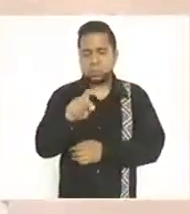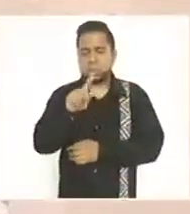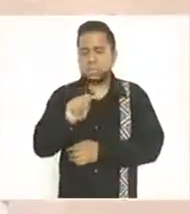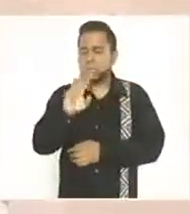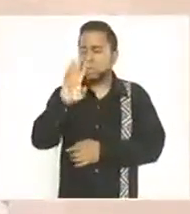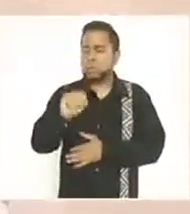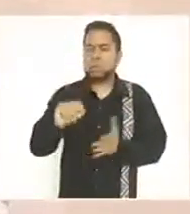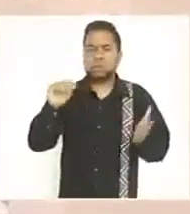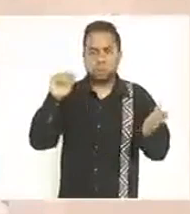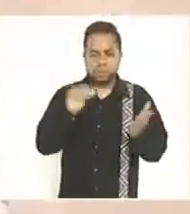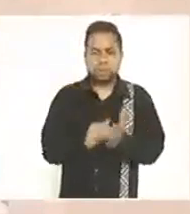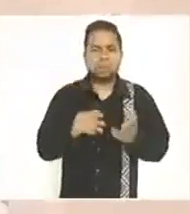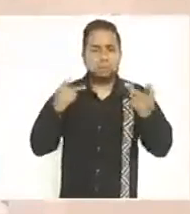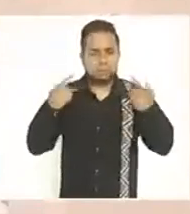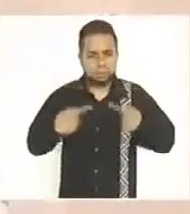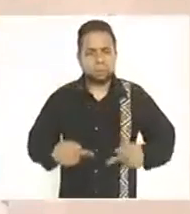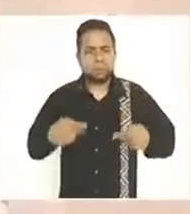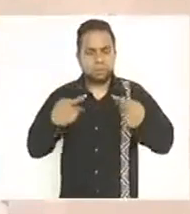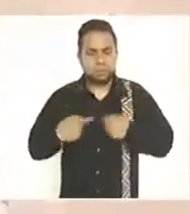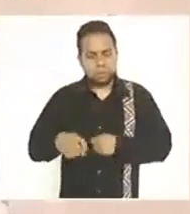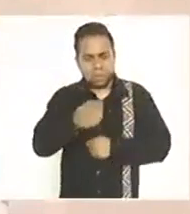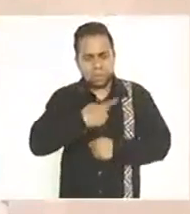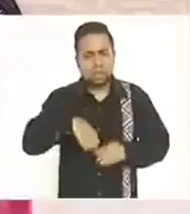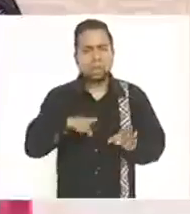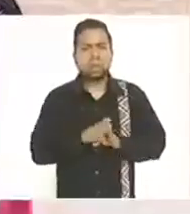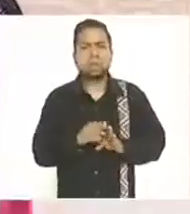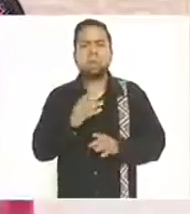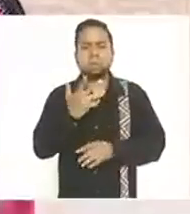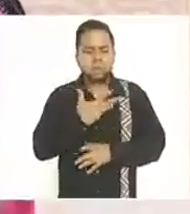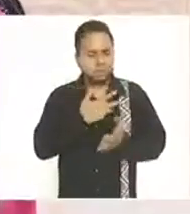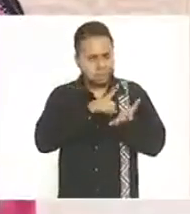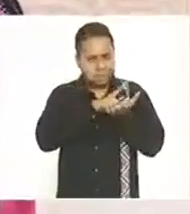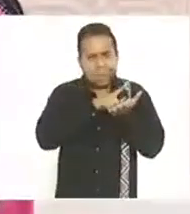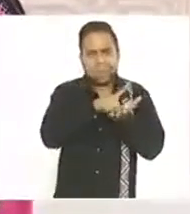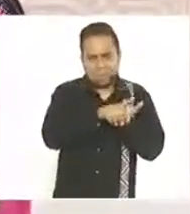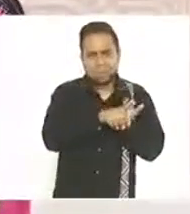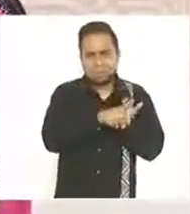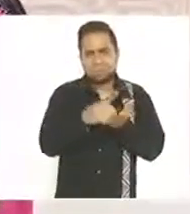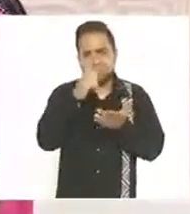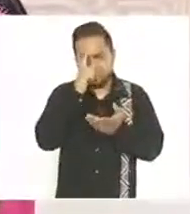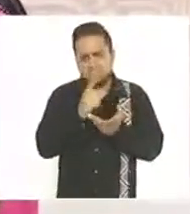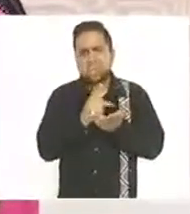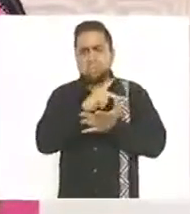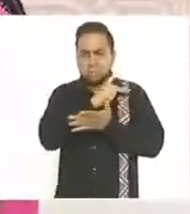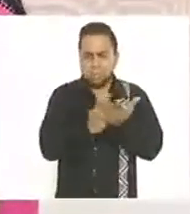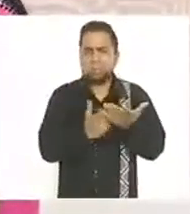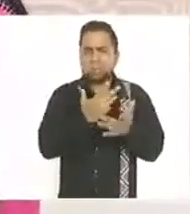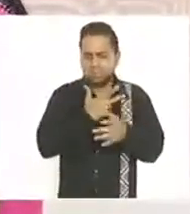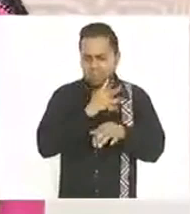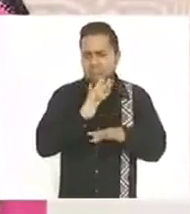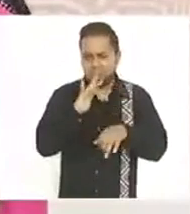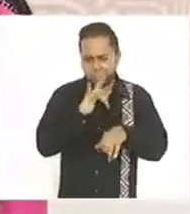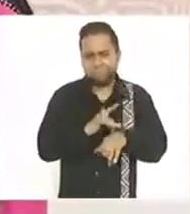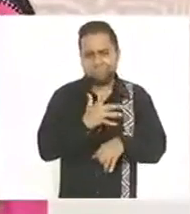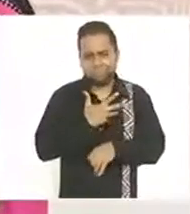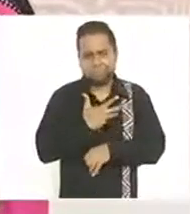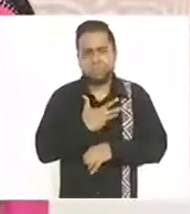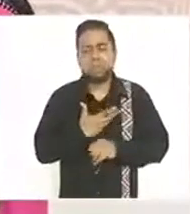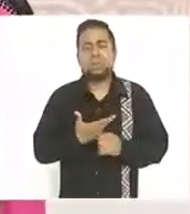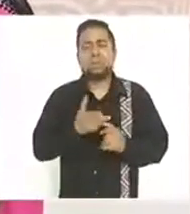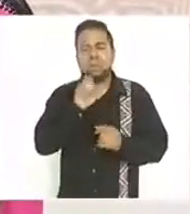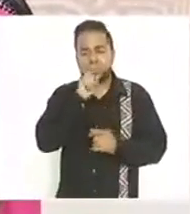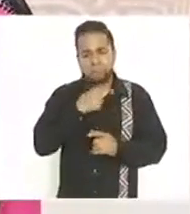1,279,000 personas como beneficiarios o derechohabientes de los programas de bienestar.